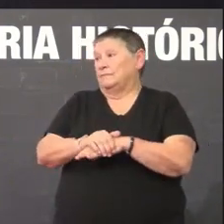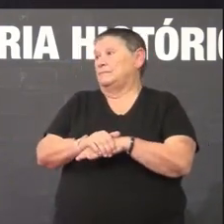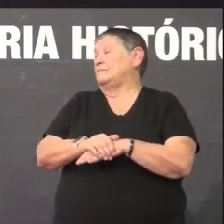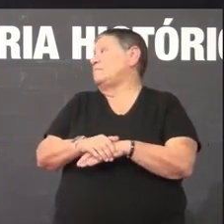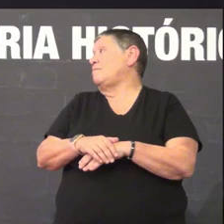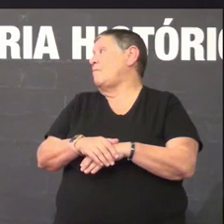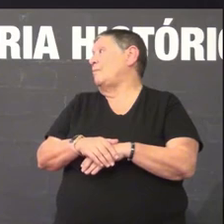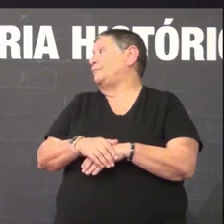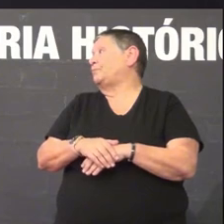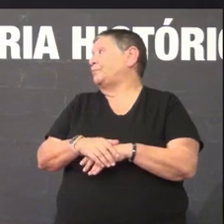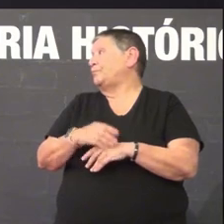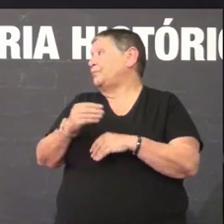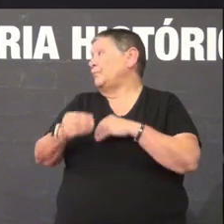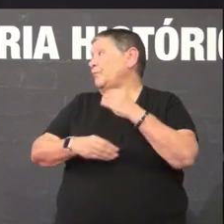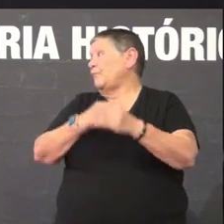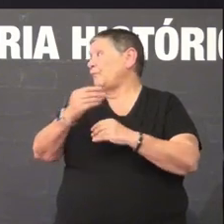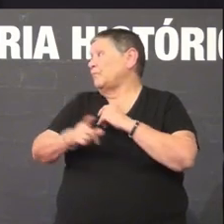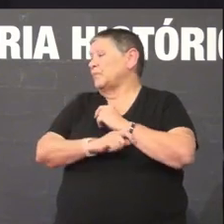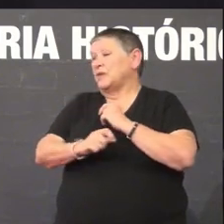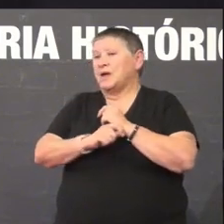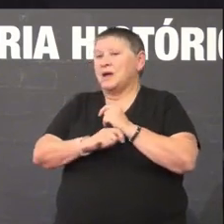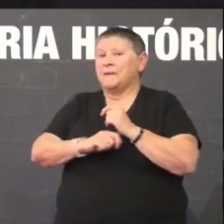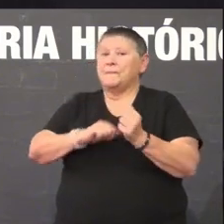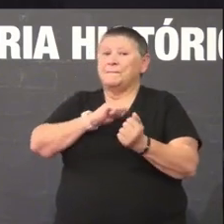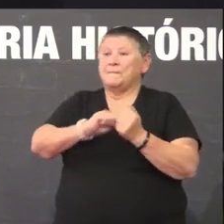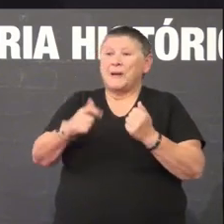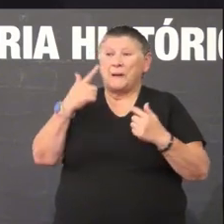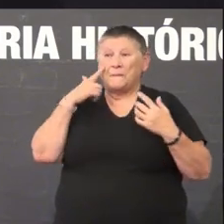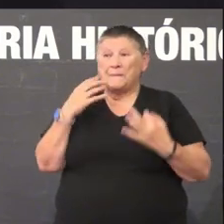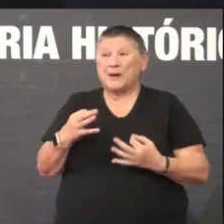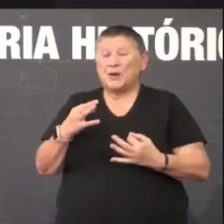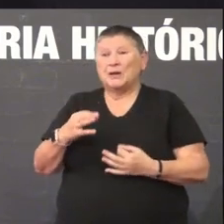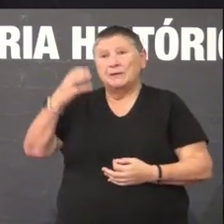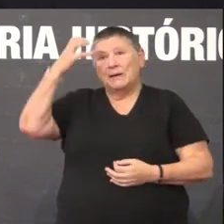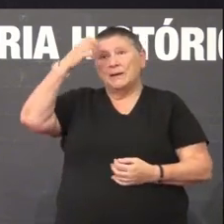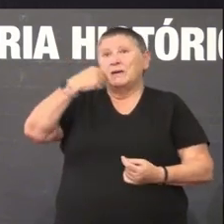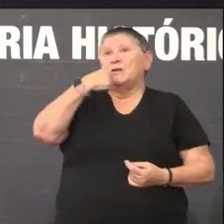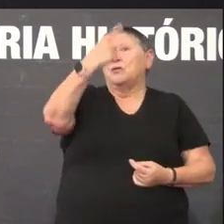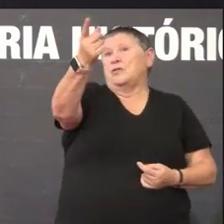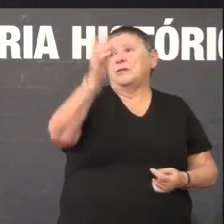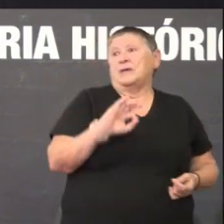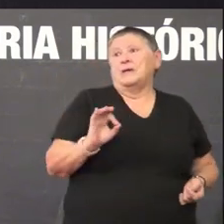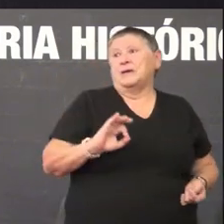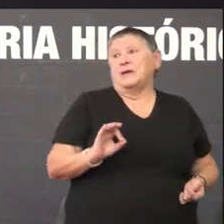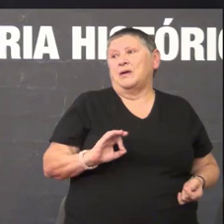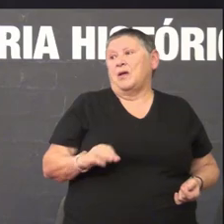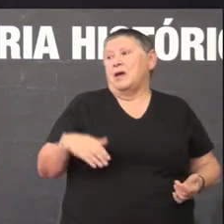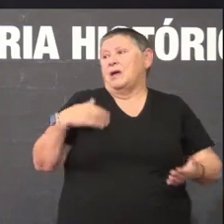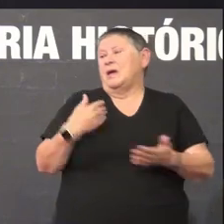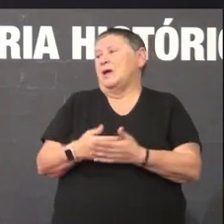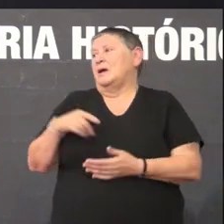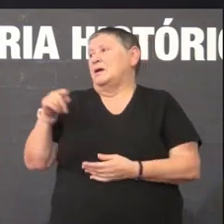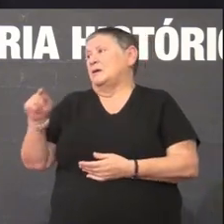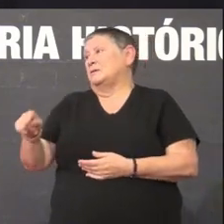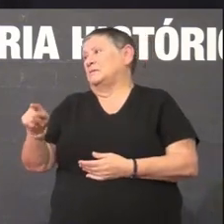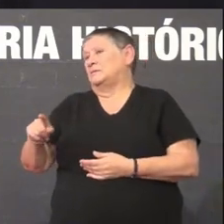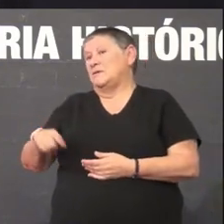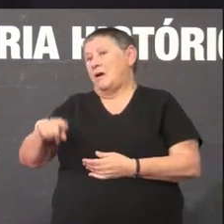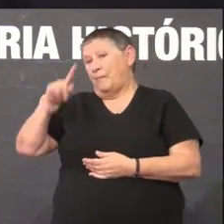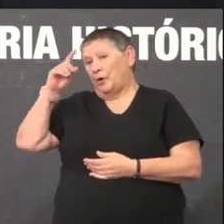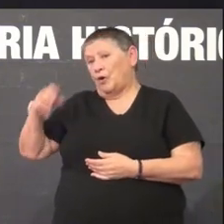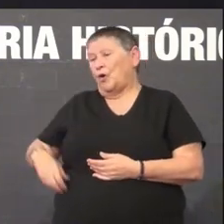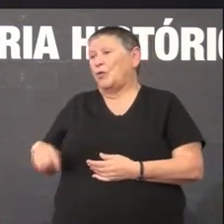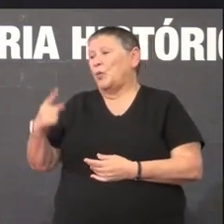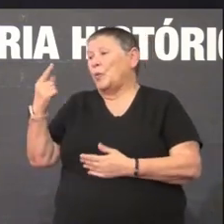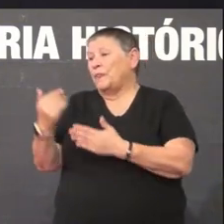amistad tan peligrosa, que al rey no le dijeron que iban a quitarle van esto hasta a Mario Conde hasta un